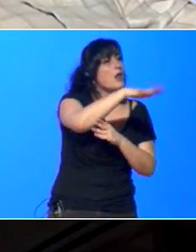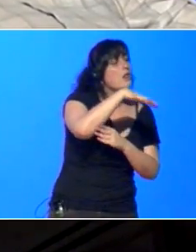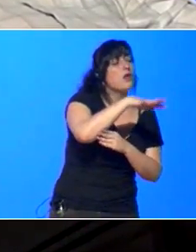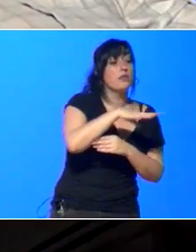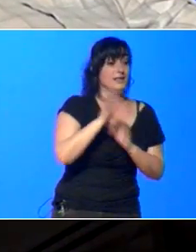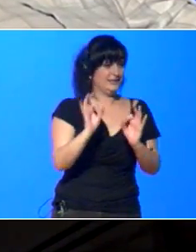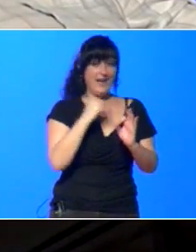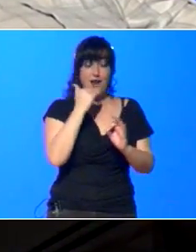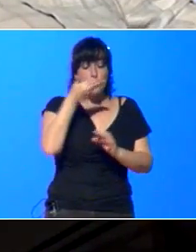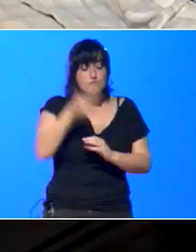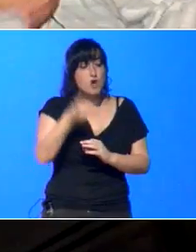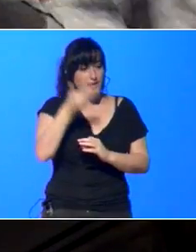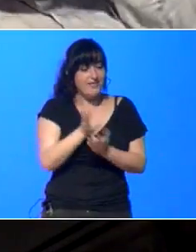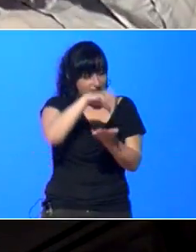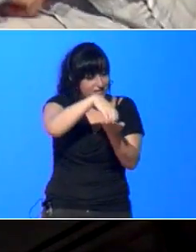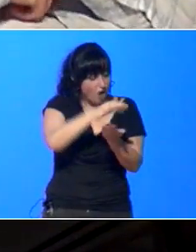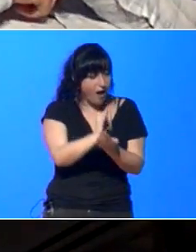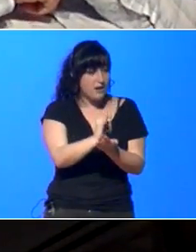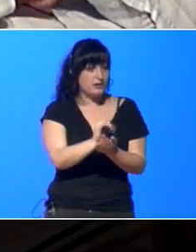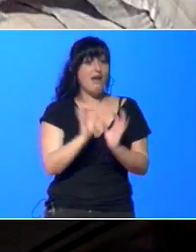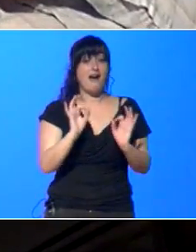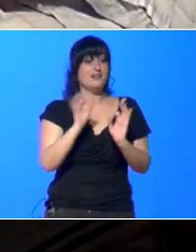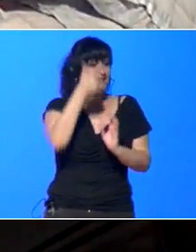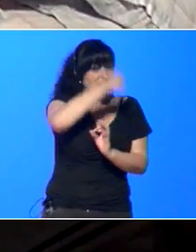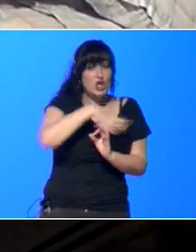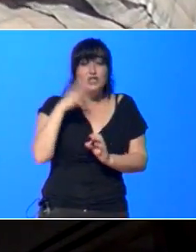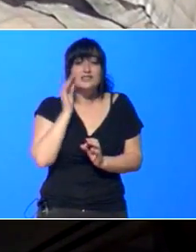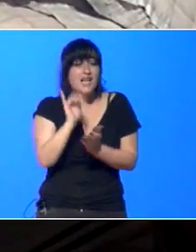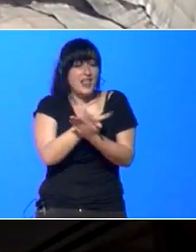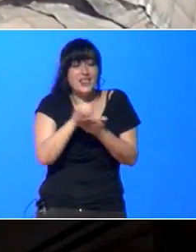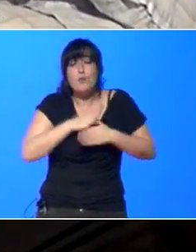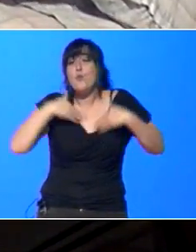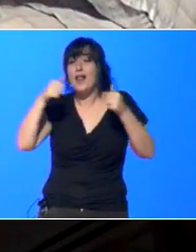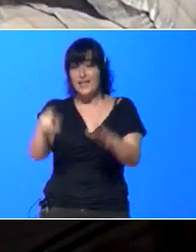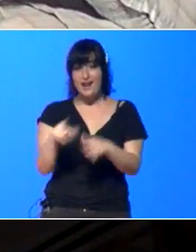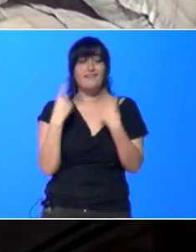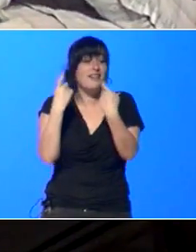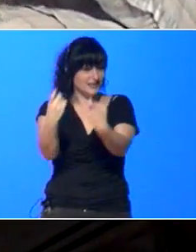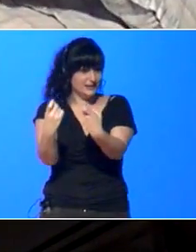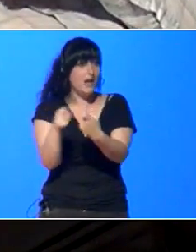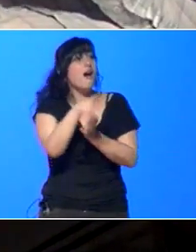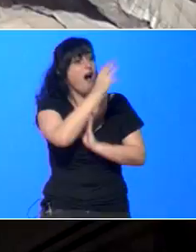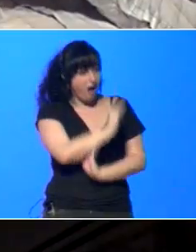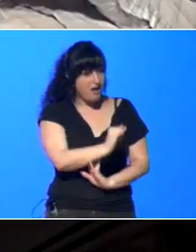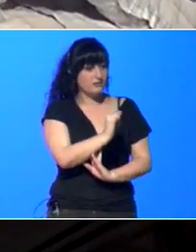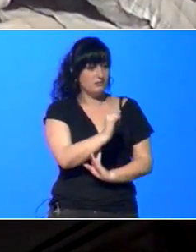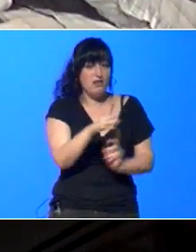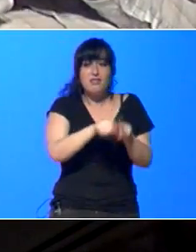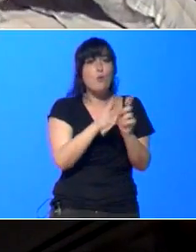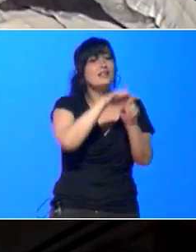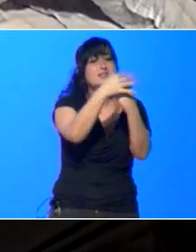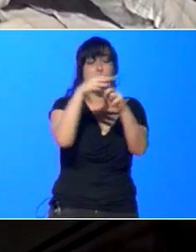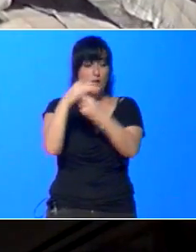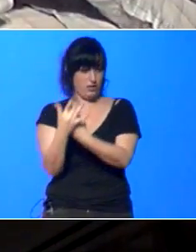centro. ¿Para quién? Para todo tipo de chico o chica que lo necesite, para cualquier tipo. Y tiene que haber tantas como situaciones tengamos. Deben